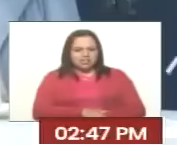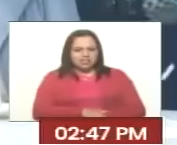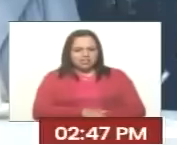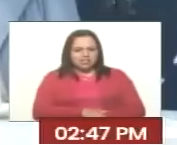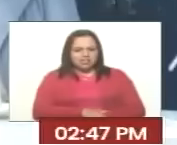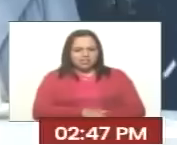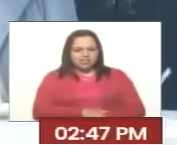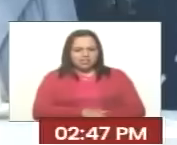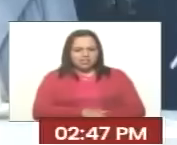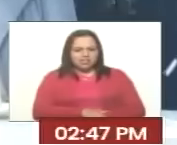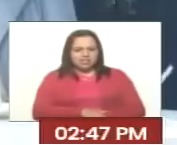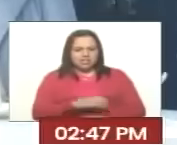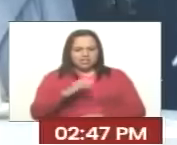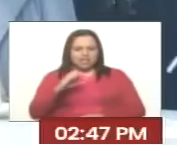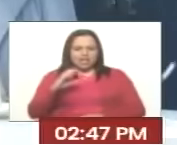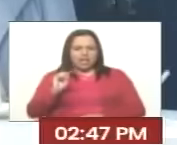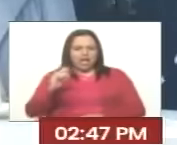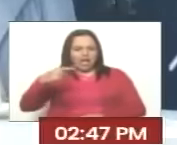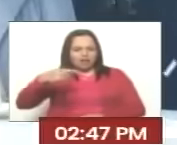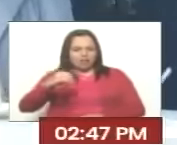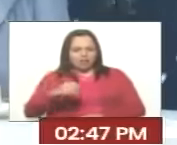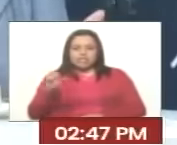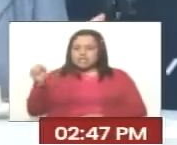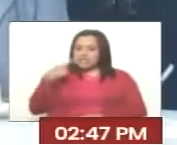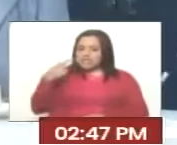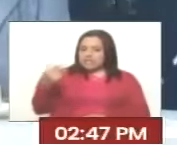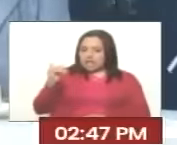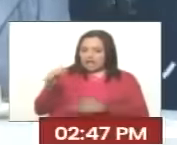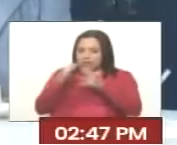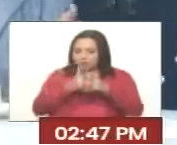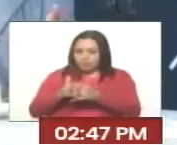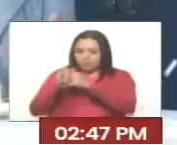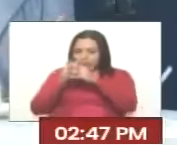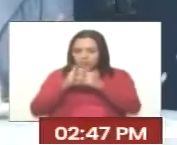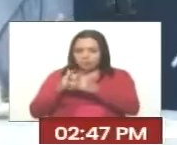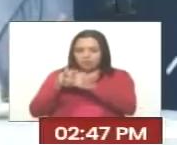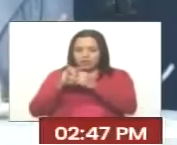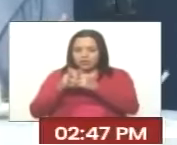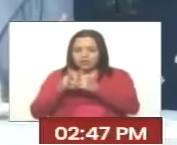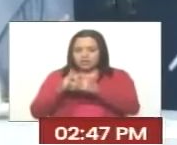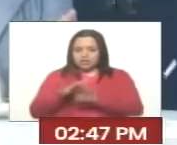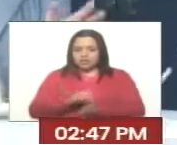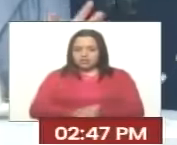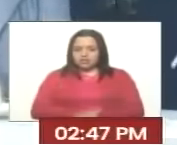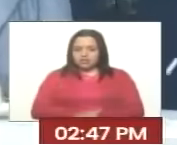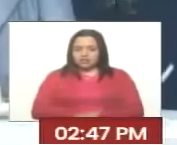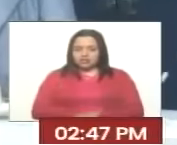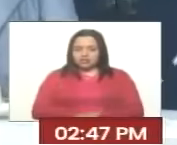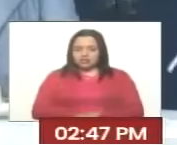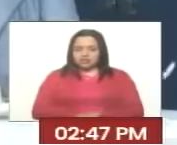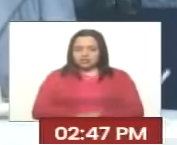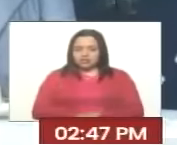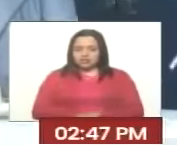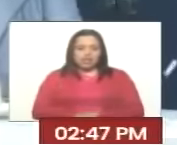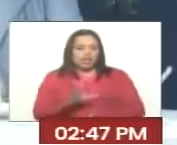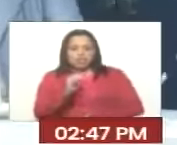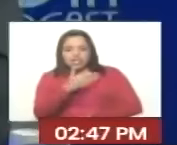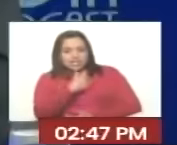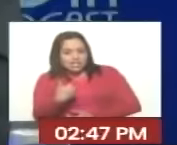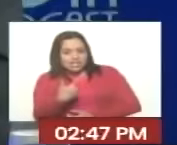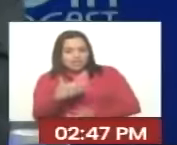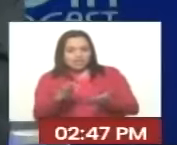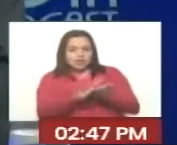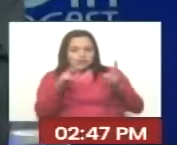Miami, está en Estados Unidos. Justamente, sobre eso sí tiene que decir algo por, digamos, sí, el pronunciamiento pero no que hizo quisiera desviarme de la